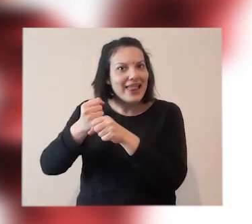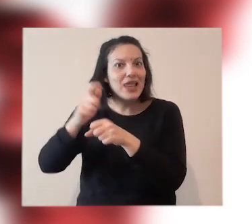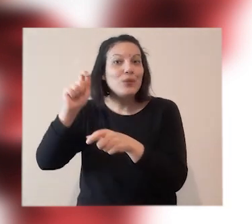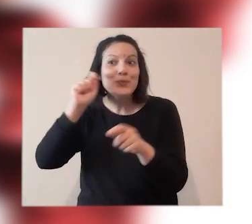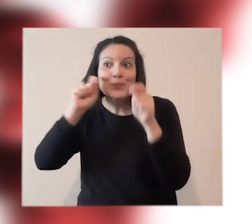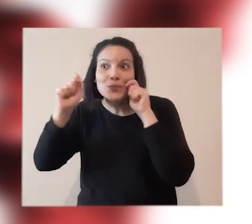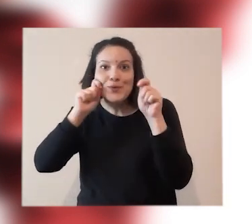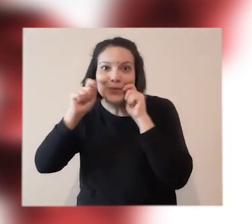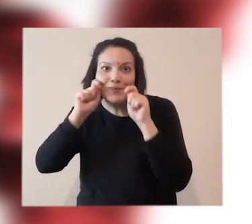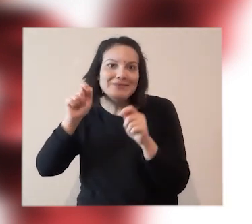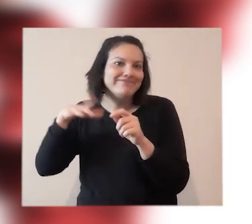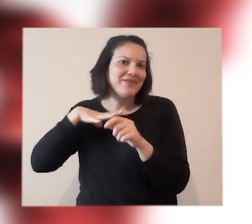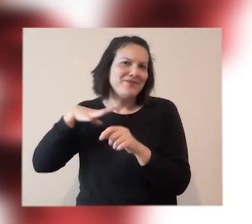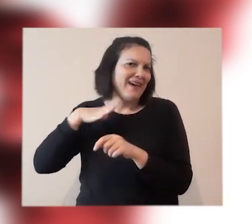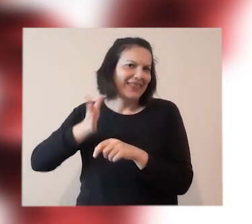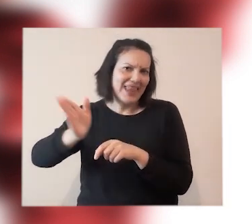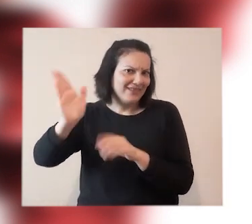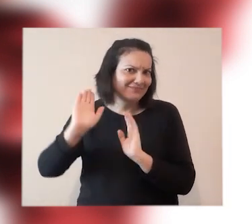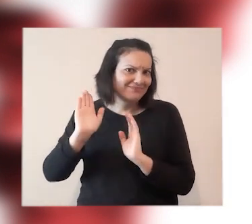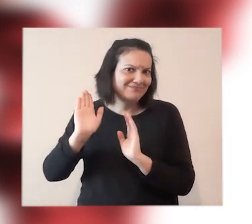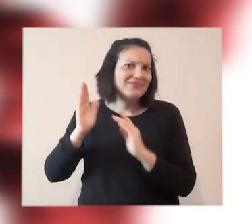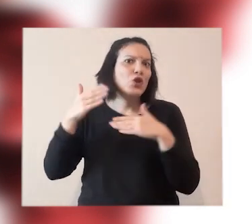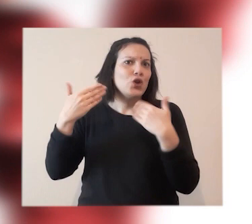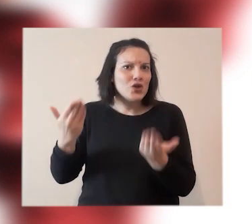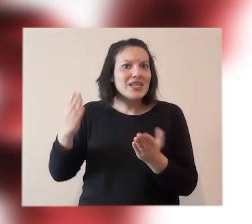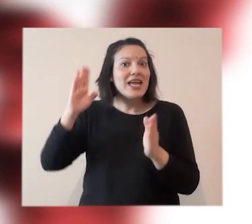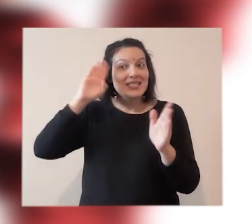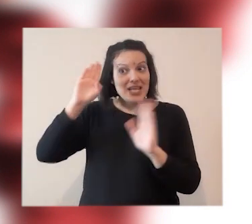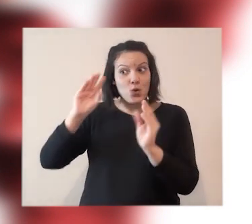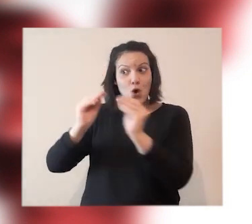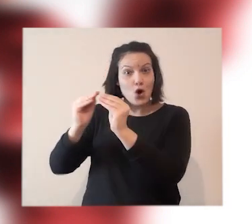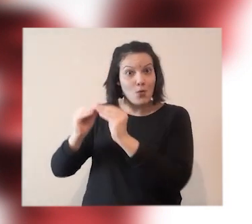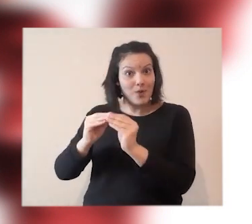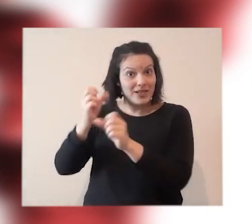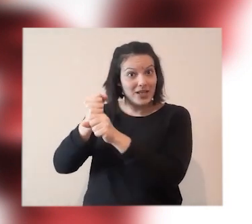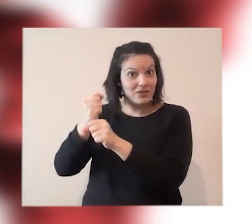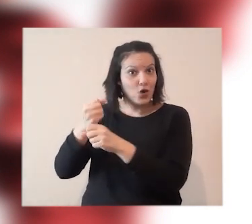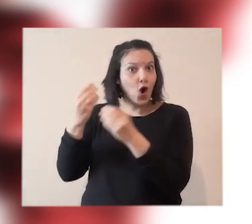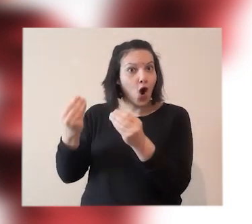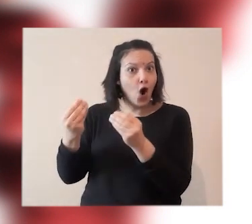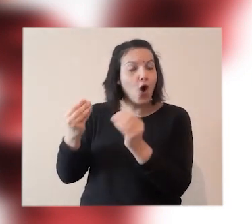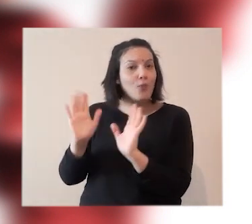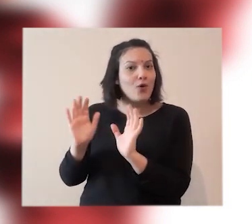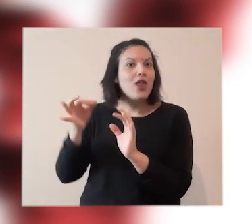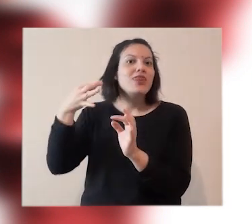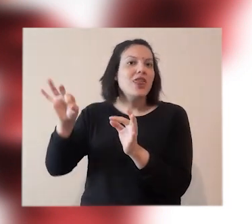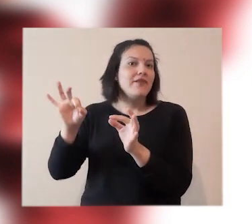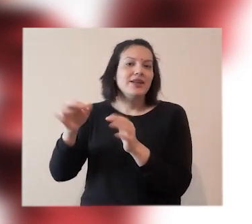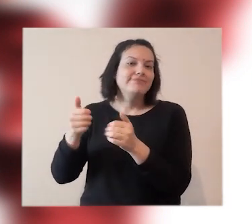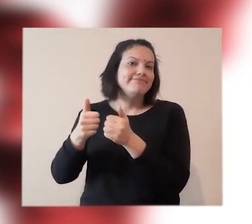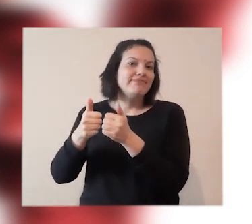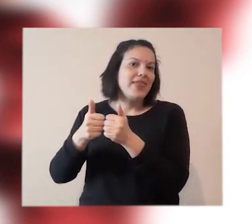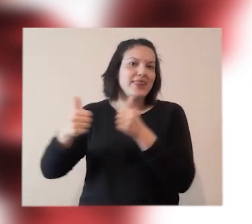¿no? Entonces, el saludo a nuestros compañeros de trabajo tiene que ser de alguna manera manteniendo, como decíamos